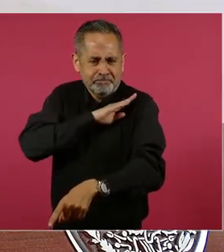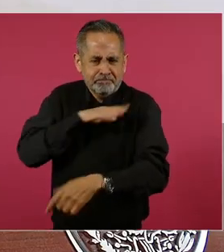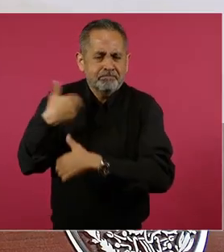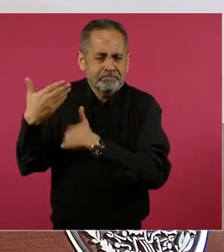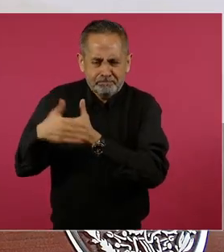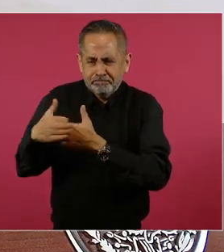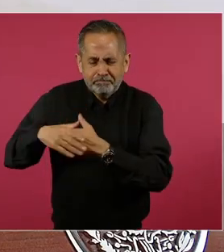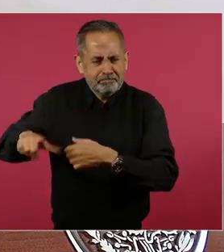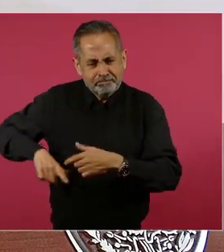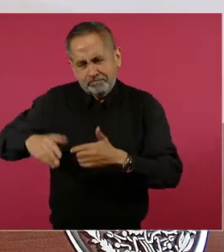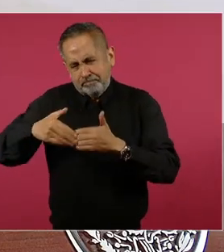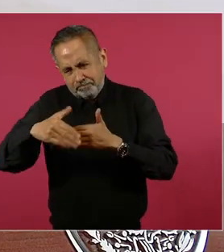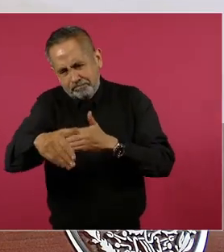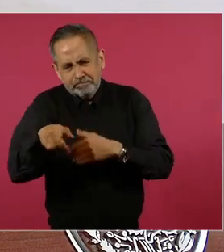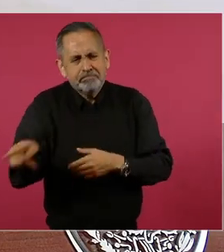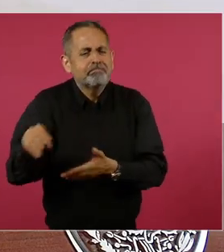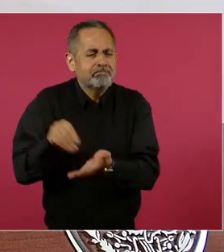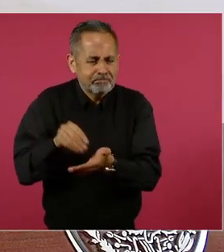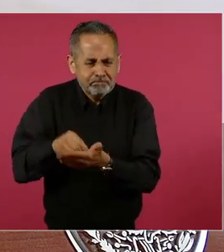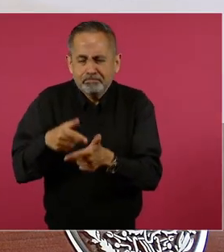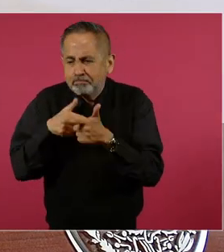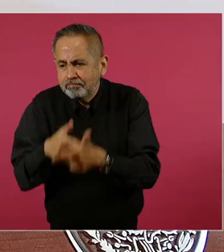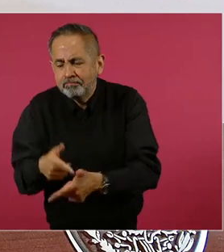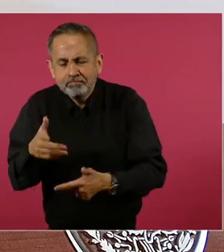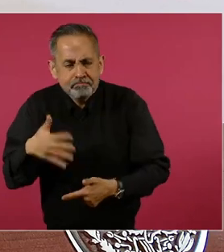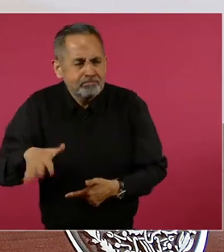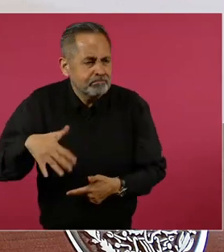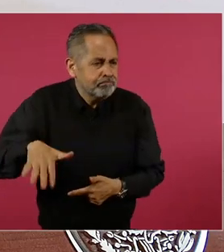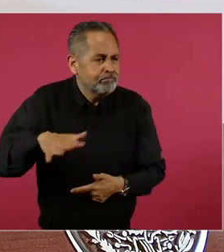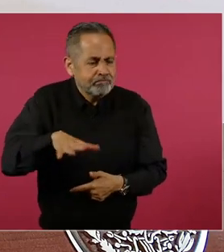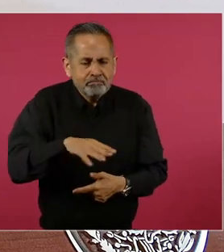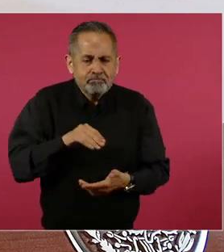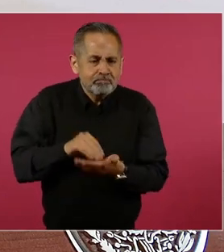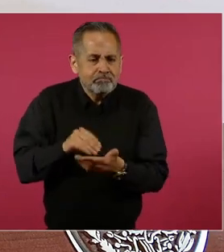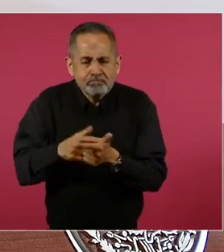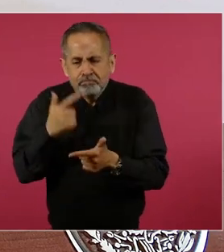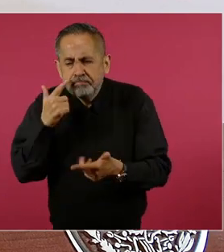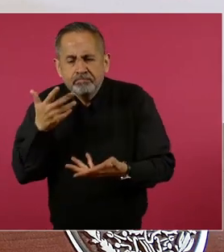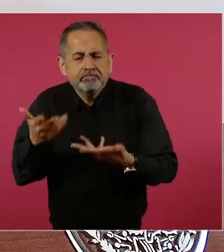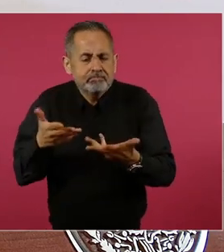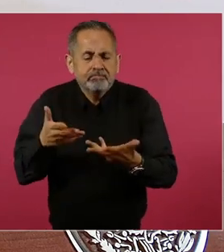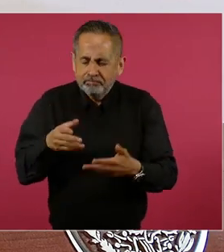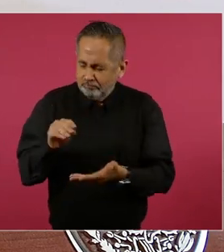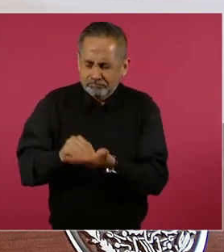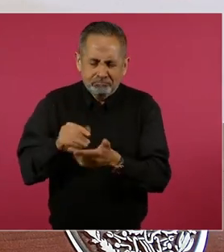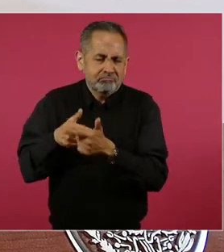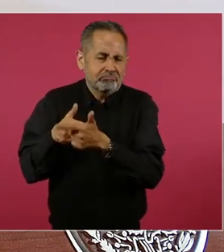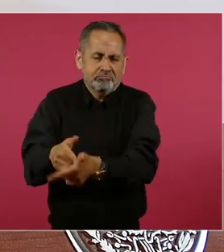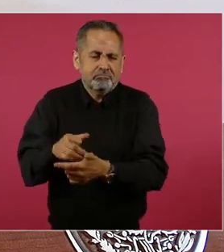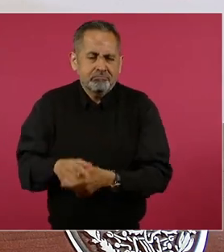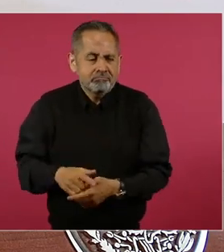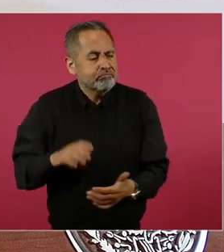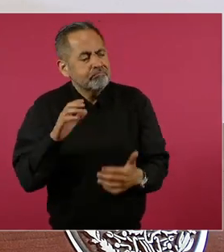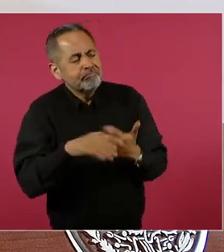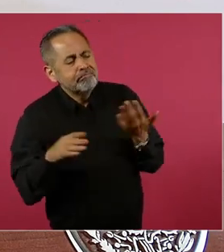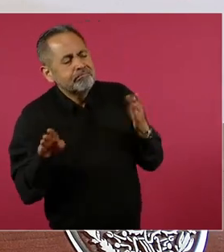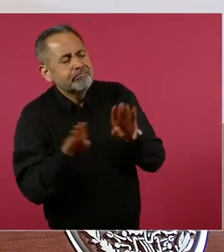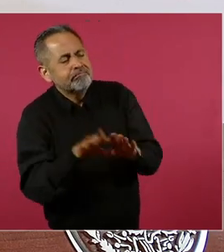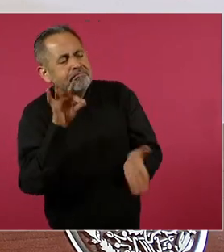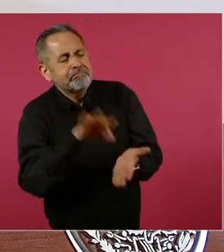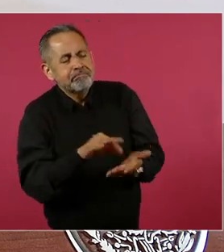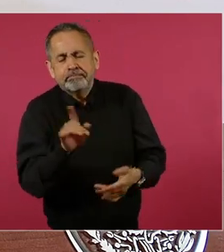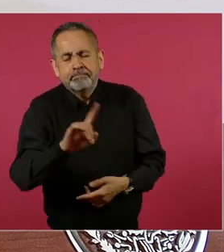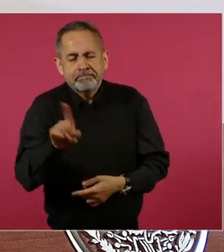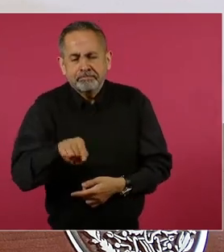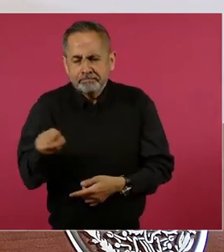gobierno, va a darle continuidad y va a seguir actuando